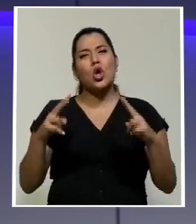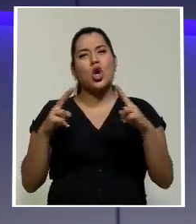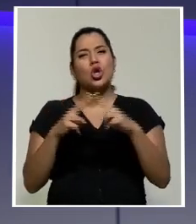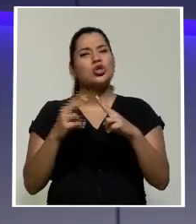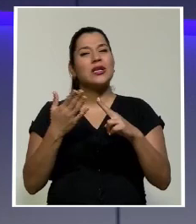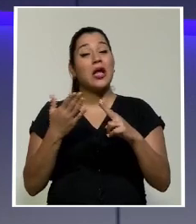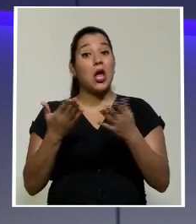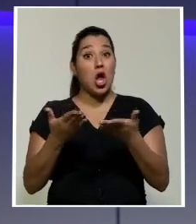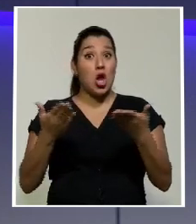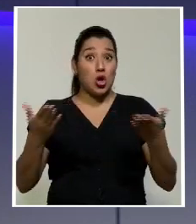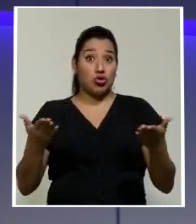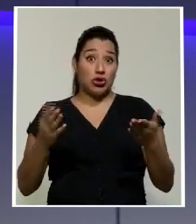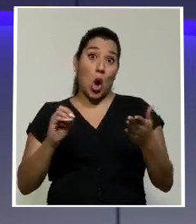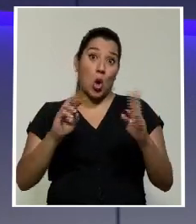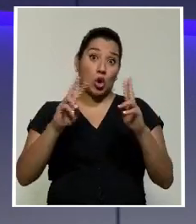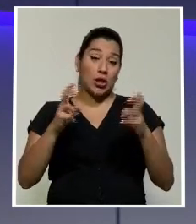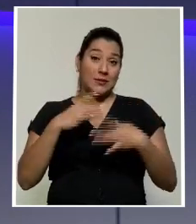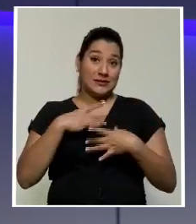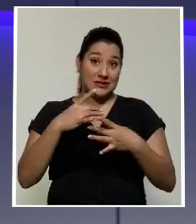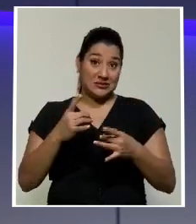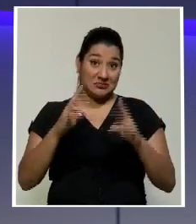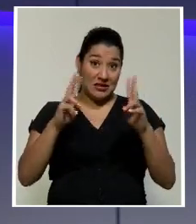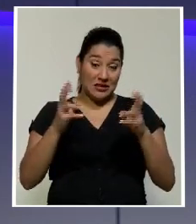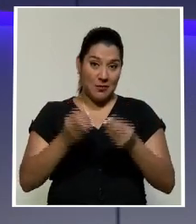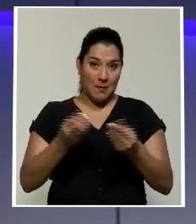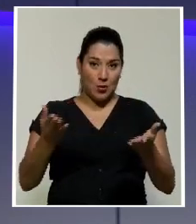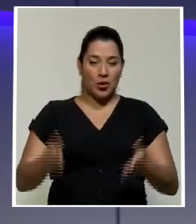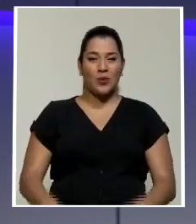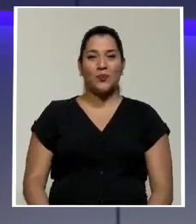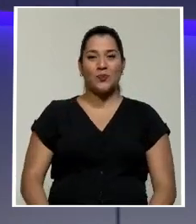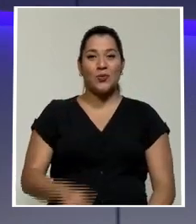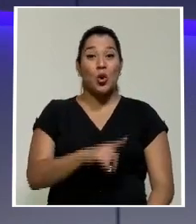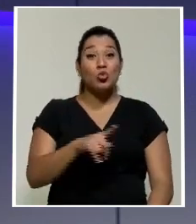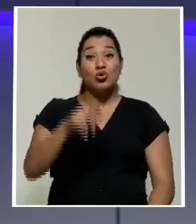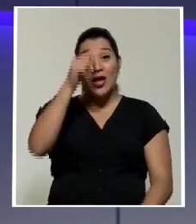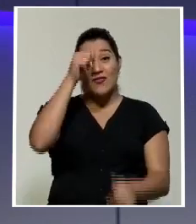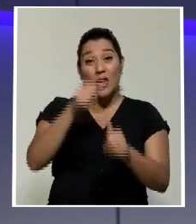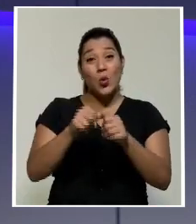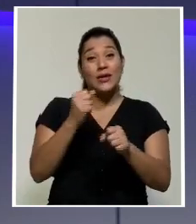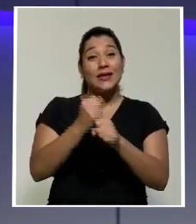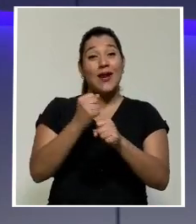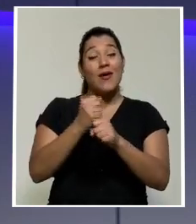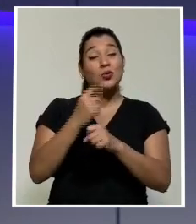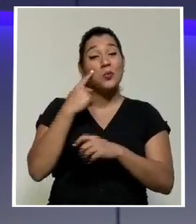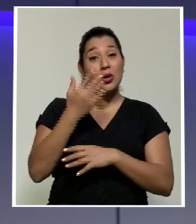que nos interesan, que son asuntos públicos. Recuerde, trabajamos